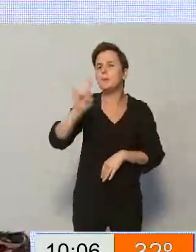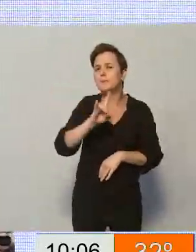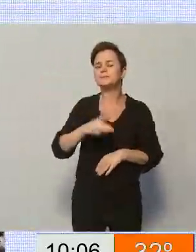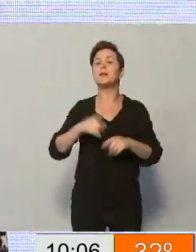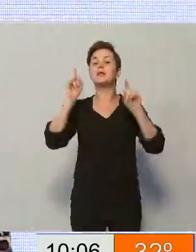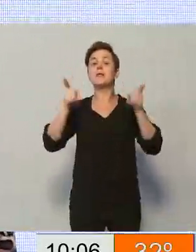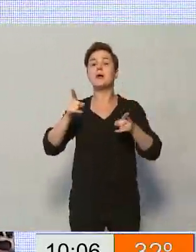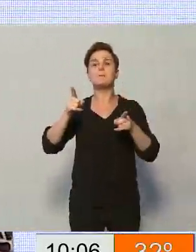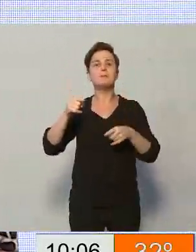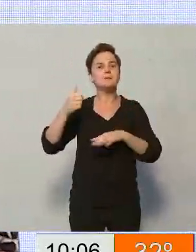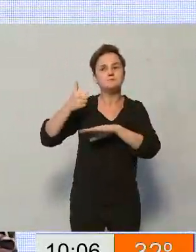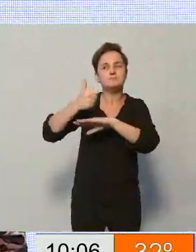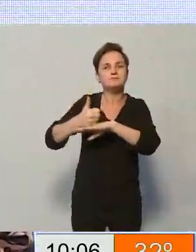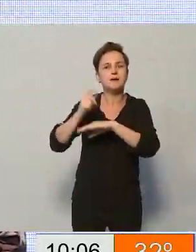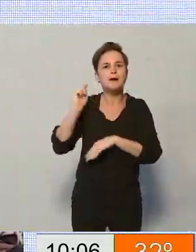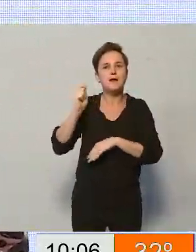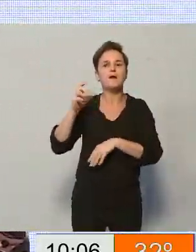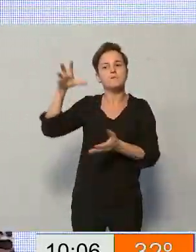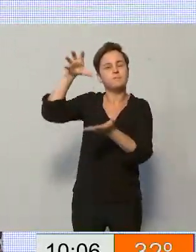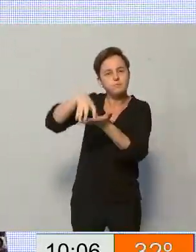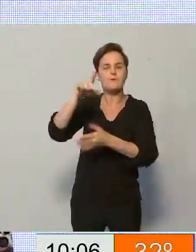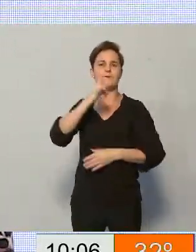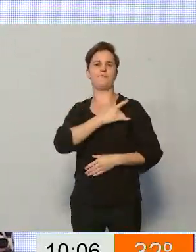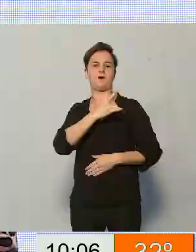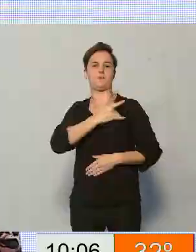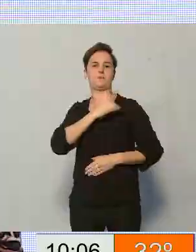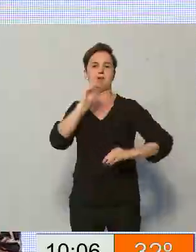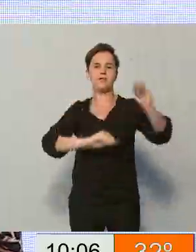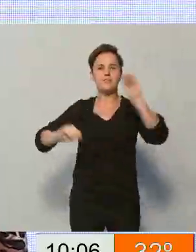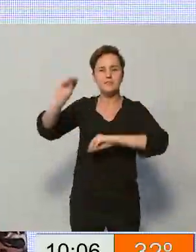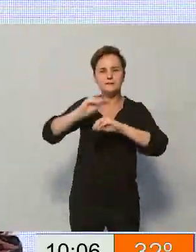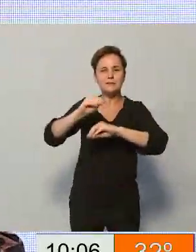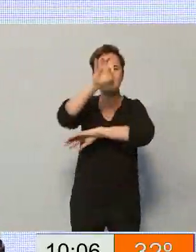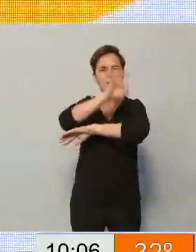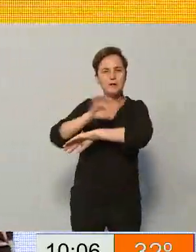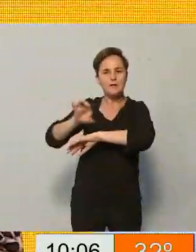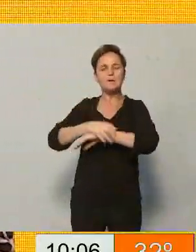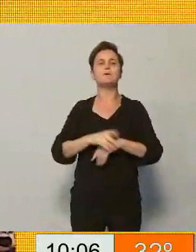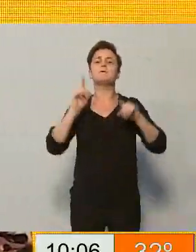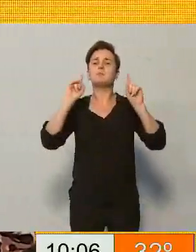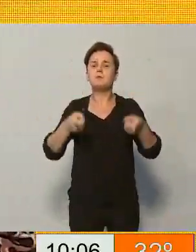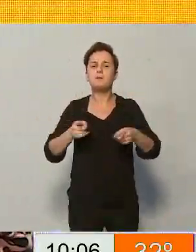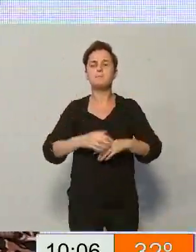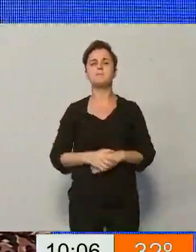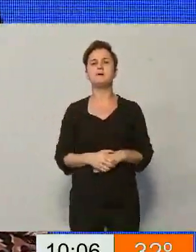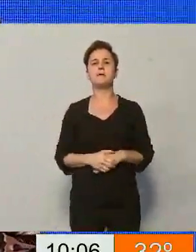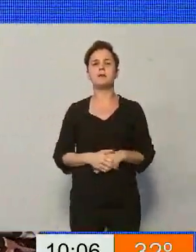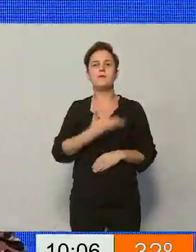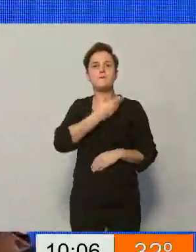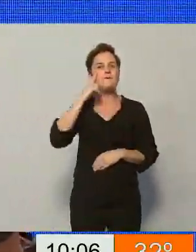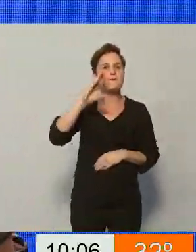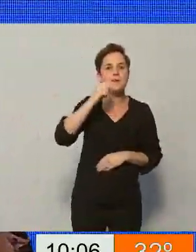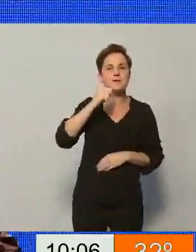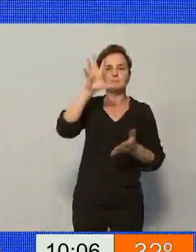va a estar hoy la participación de la Facultad de Diseño y Urbanismo. También va a estar la FICH. Y